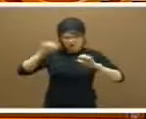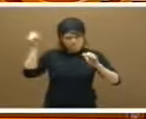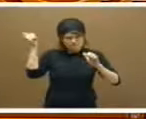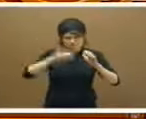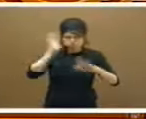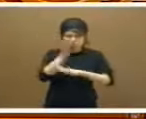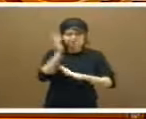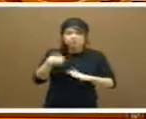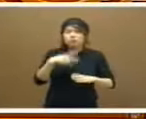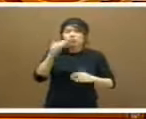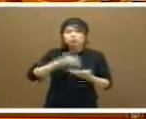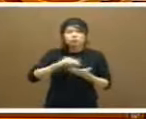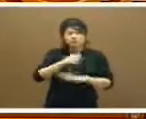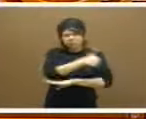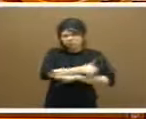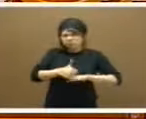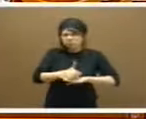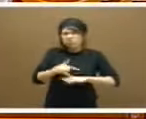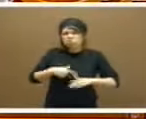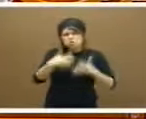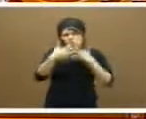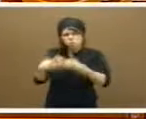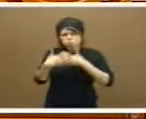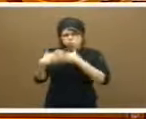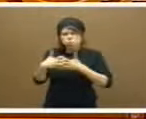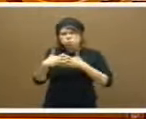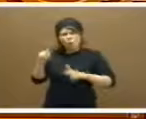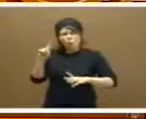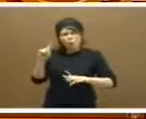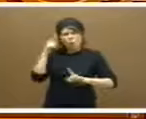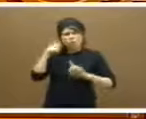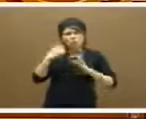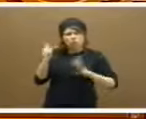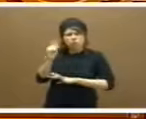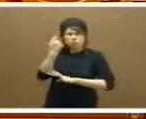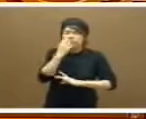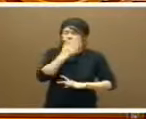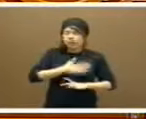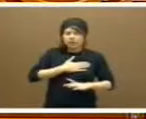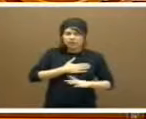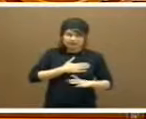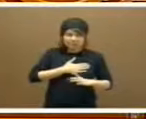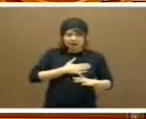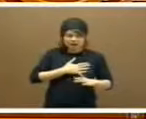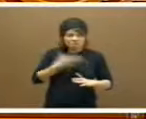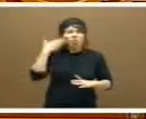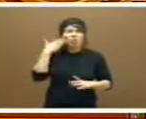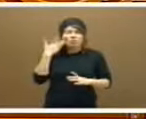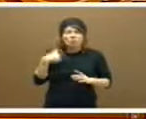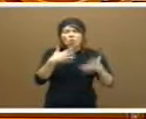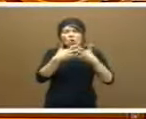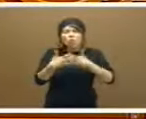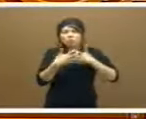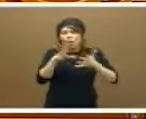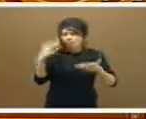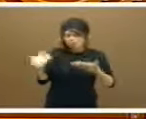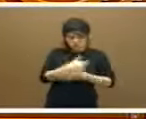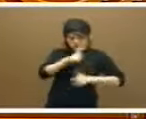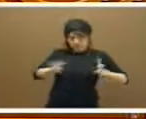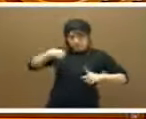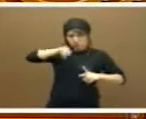muchos años, los ciudadanos han tenido una lucha continua para llegar a conseguir un estado de bienestar digno. Han luchado por todos los que estamos